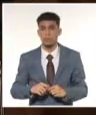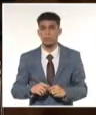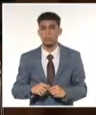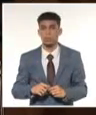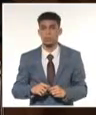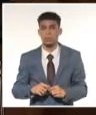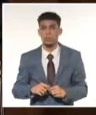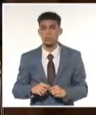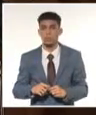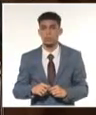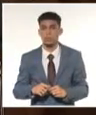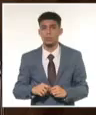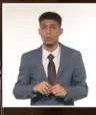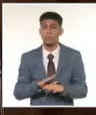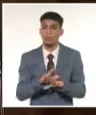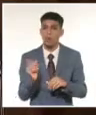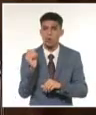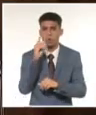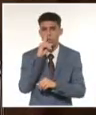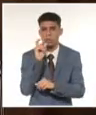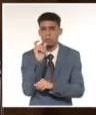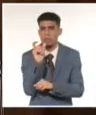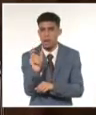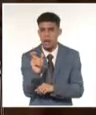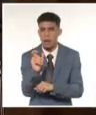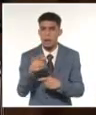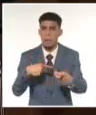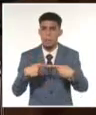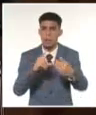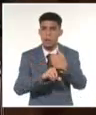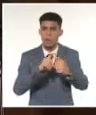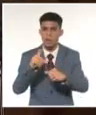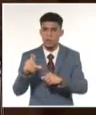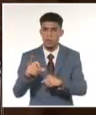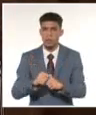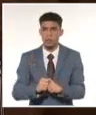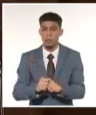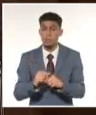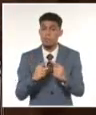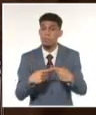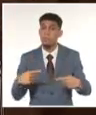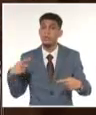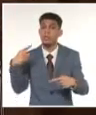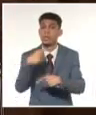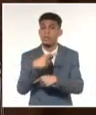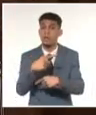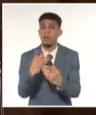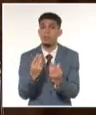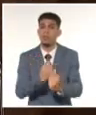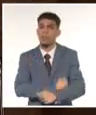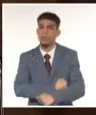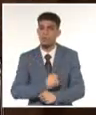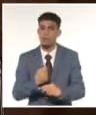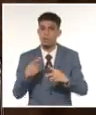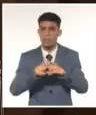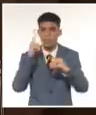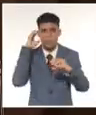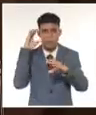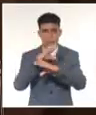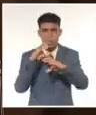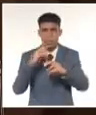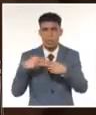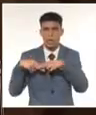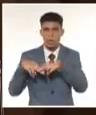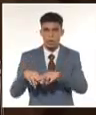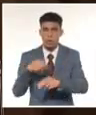entonces nuestras últimas palabras en este pleno a reconocer como fuente inagotable de fuerza y sabiduría el heroísmo